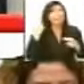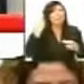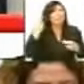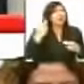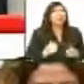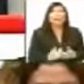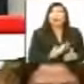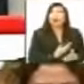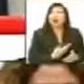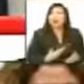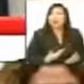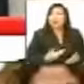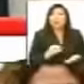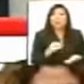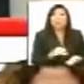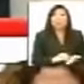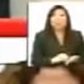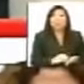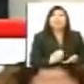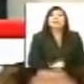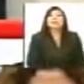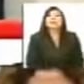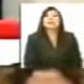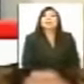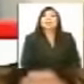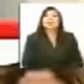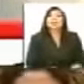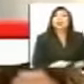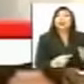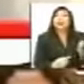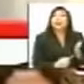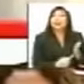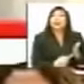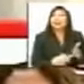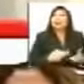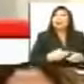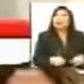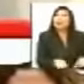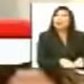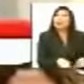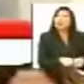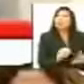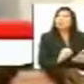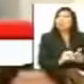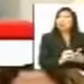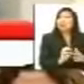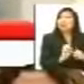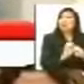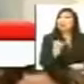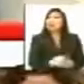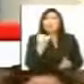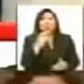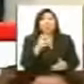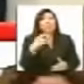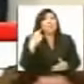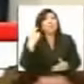políticos en los gobiernos y más nombramientos hechos por competencias técnicas, en procesos también que son transparentes, donde las personas de su